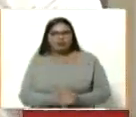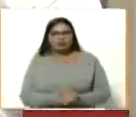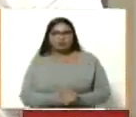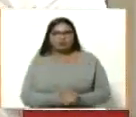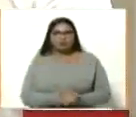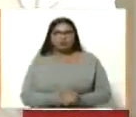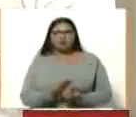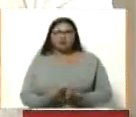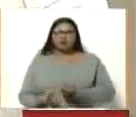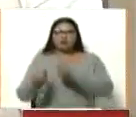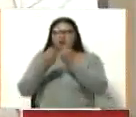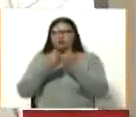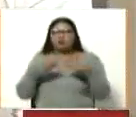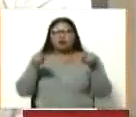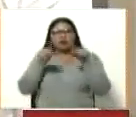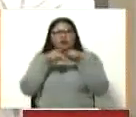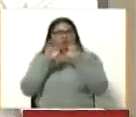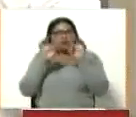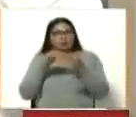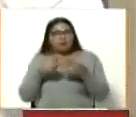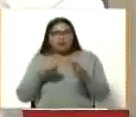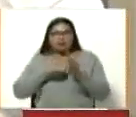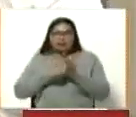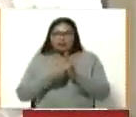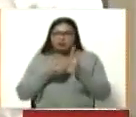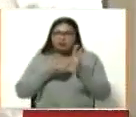tanto económica,